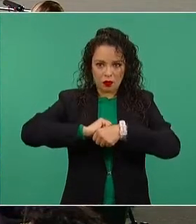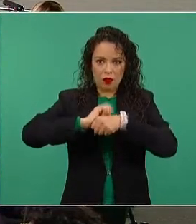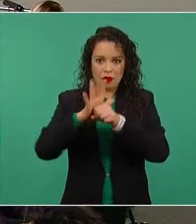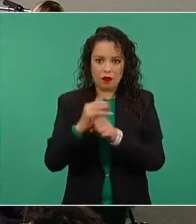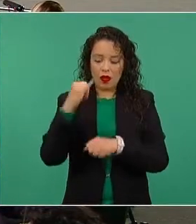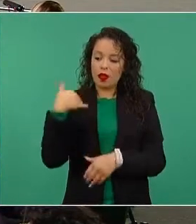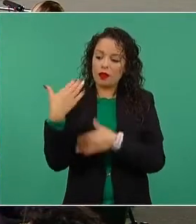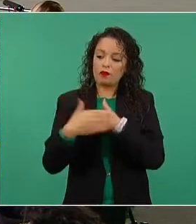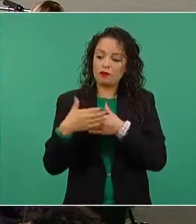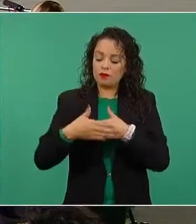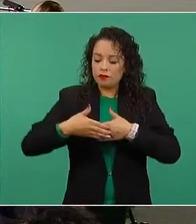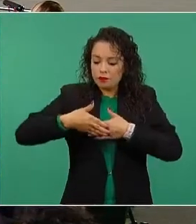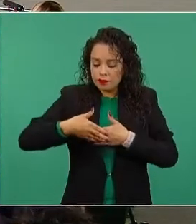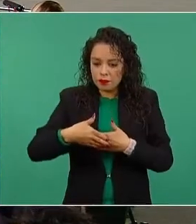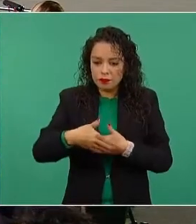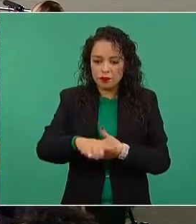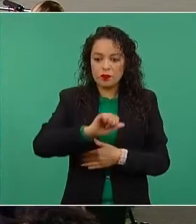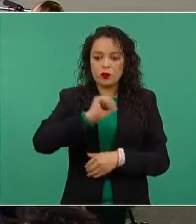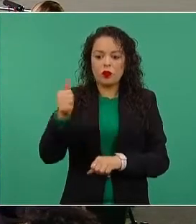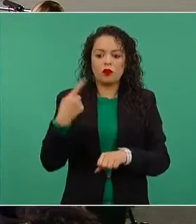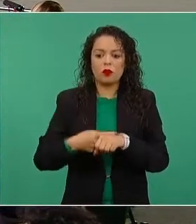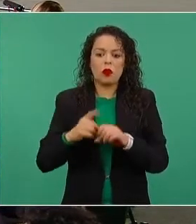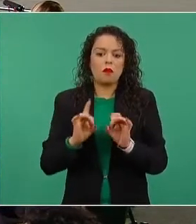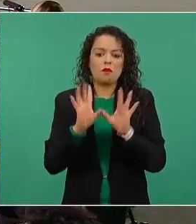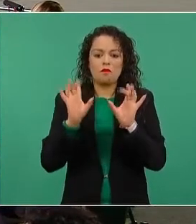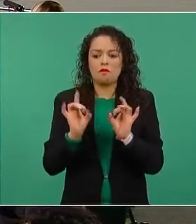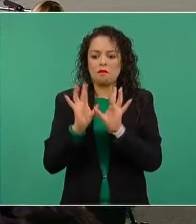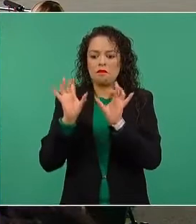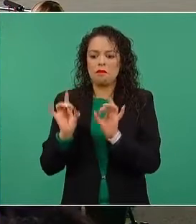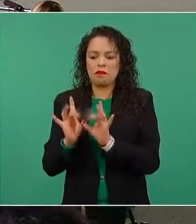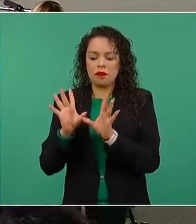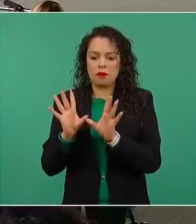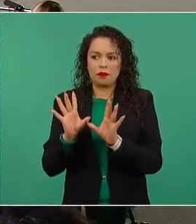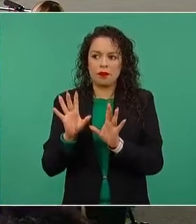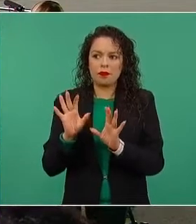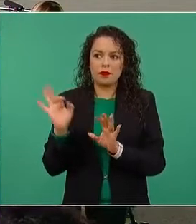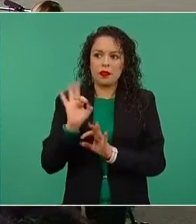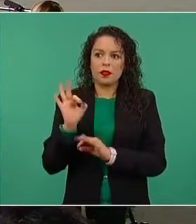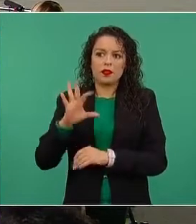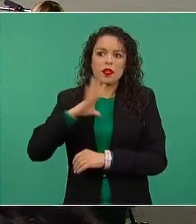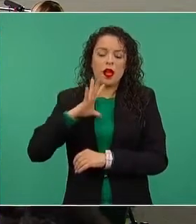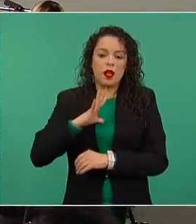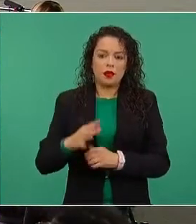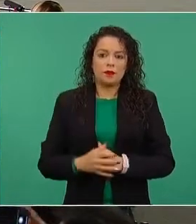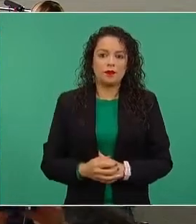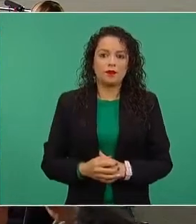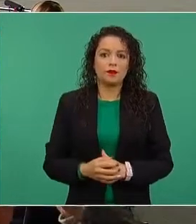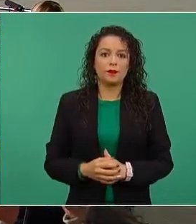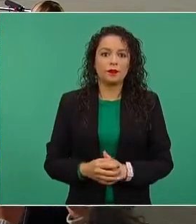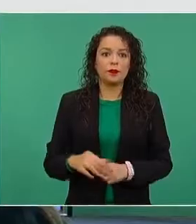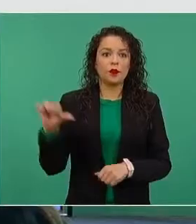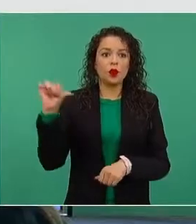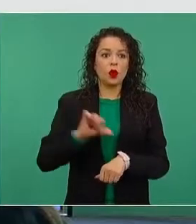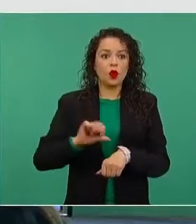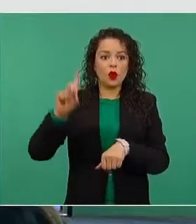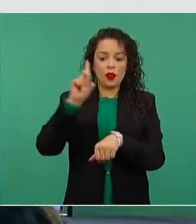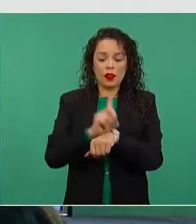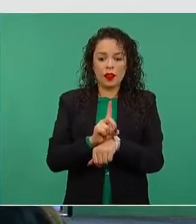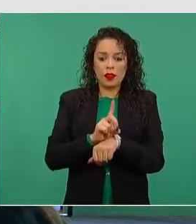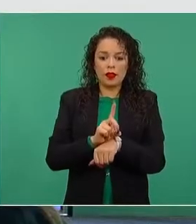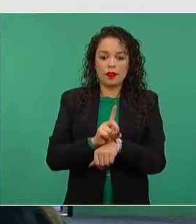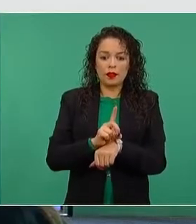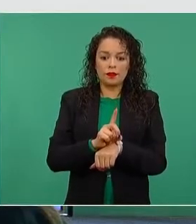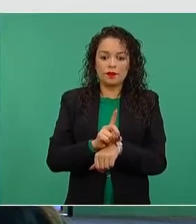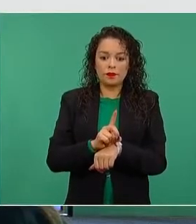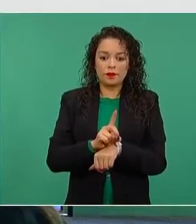o probables otras enfermedades que podamos enfrentar. El día de hoy voy a recibir en la Cancillería